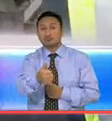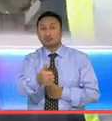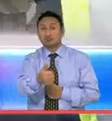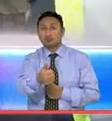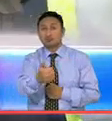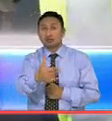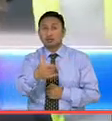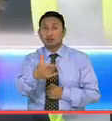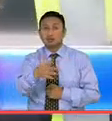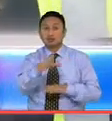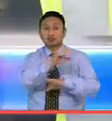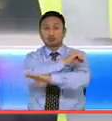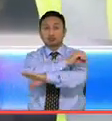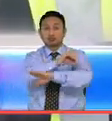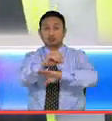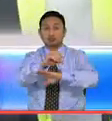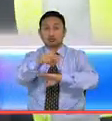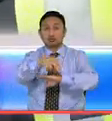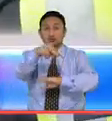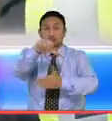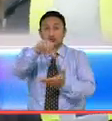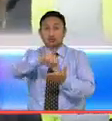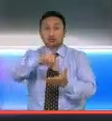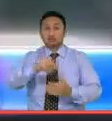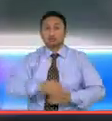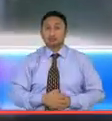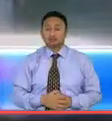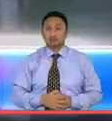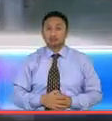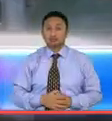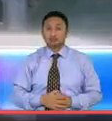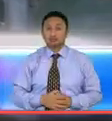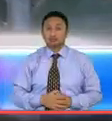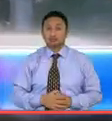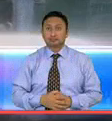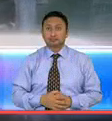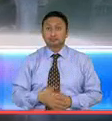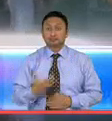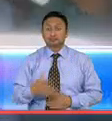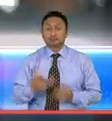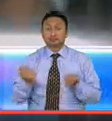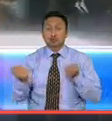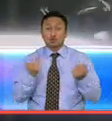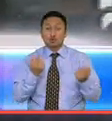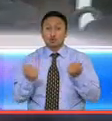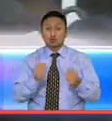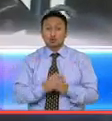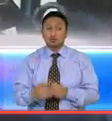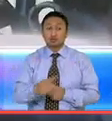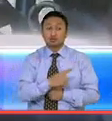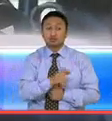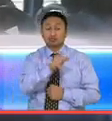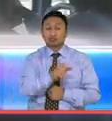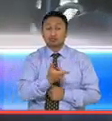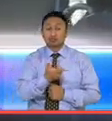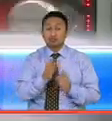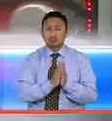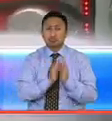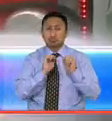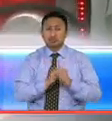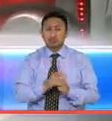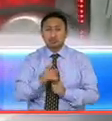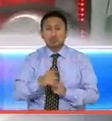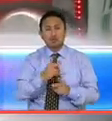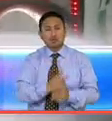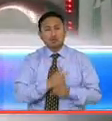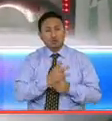Mariscal Sucre en el sector norte-centro de la ciudad. Además de los controles, los uniformados exhortan a los usuarios a ser